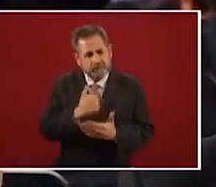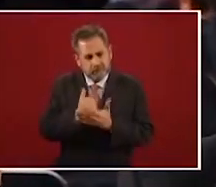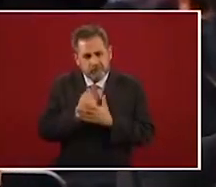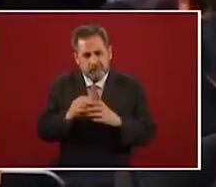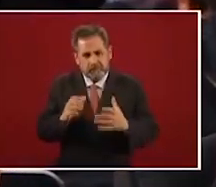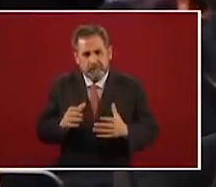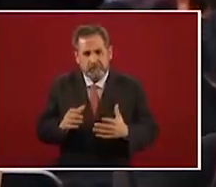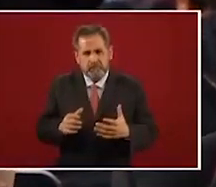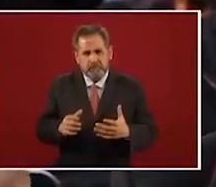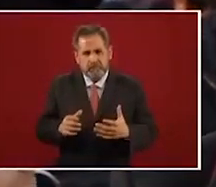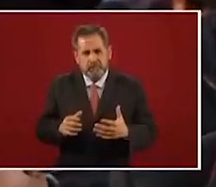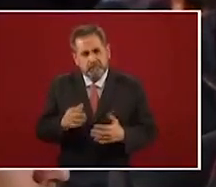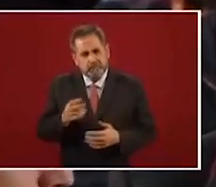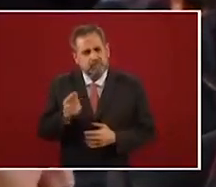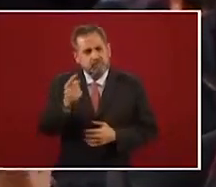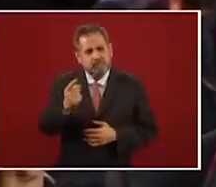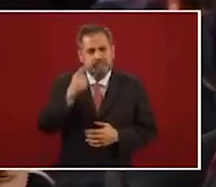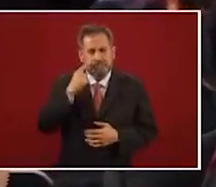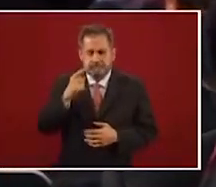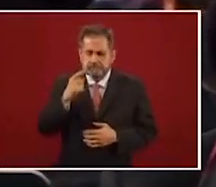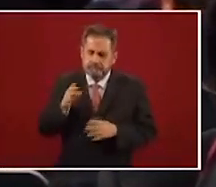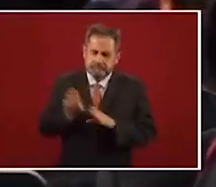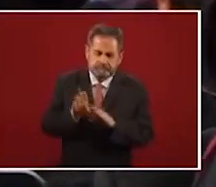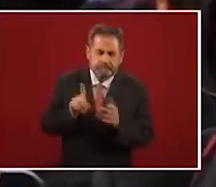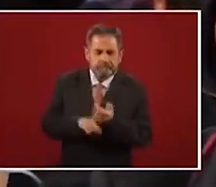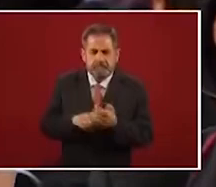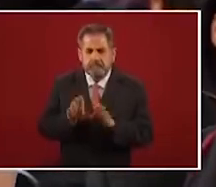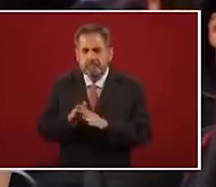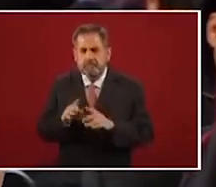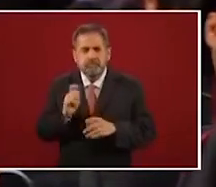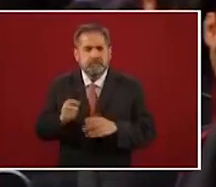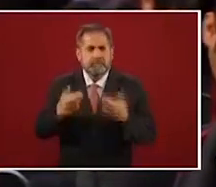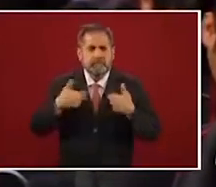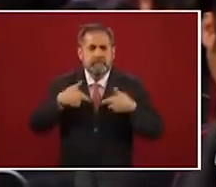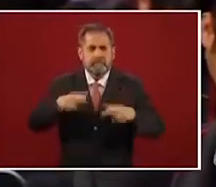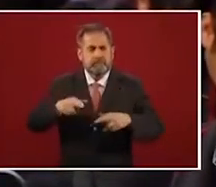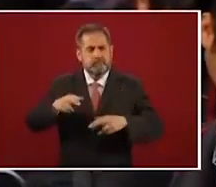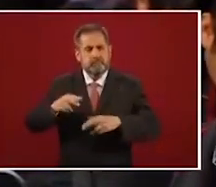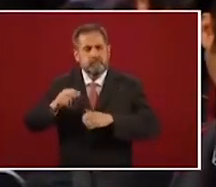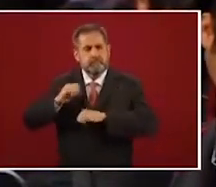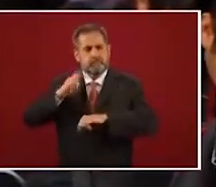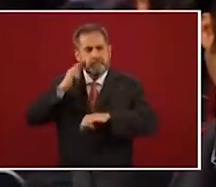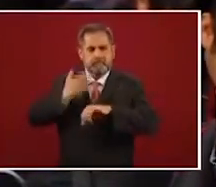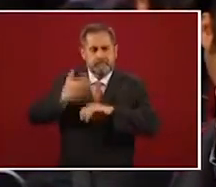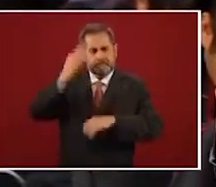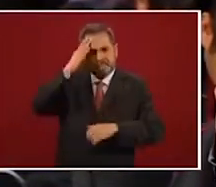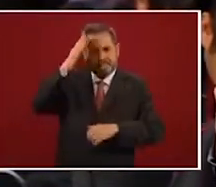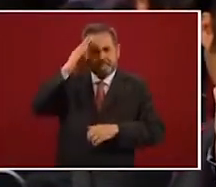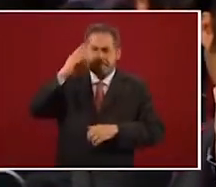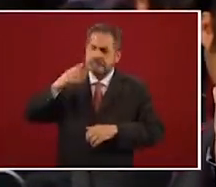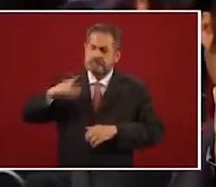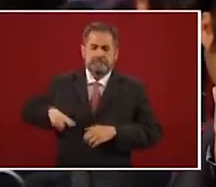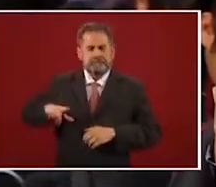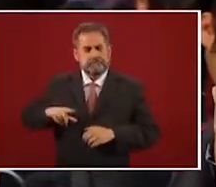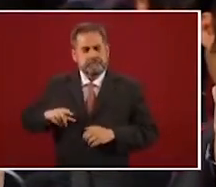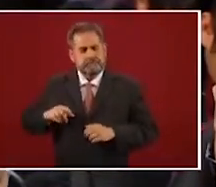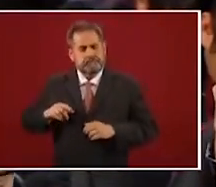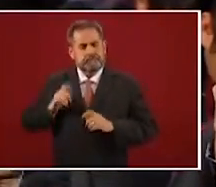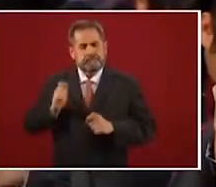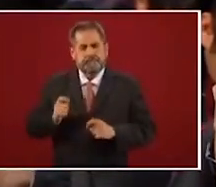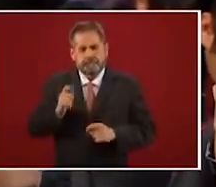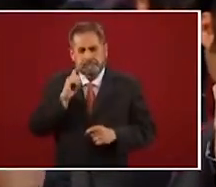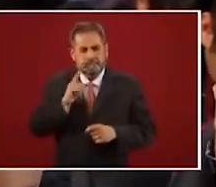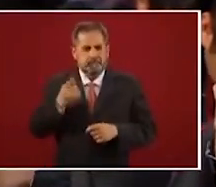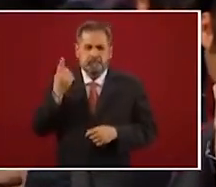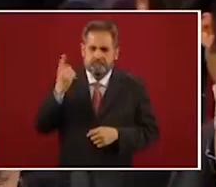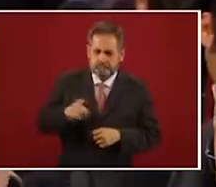ayude, que usted busque en la representación que usted tiene como figura institucional, que dé